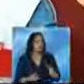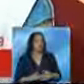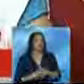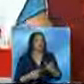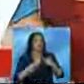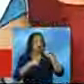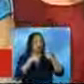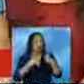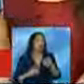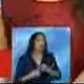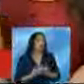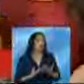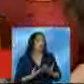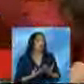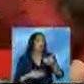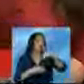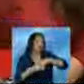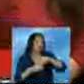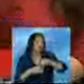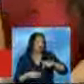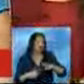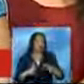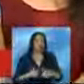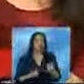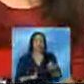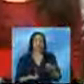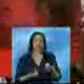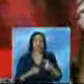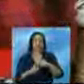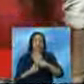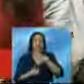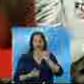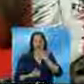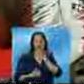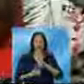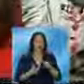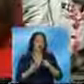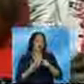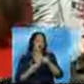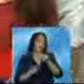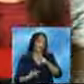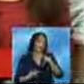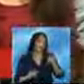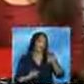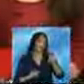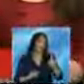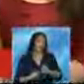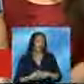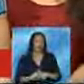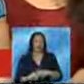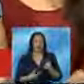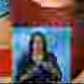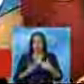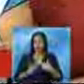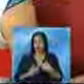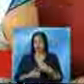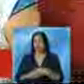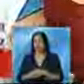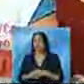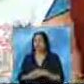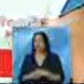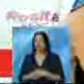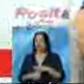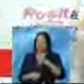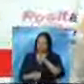sobre el escenario electoral aquí? Porque acá tiene a Acuña, al Sólido Norte y ahora a PPK. Bueno, tenemos a Nidia y a Flor también,